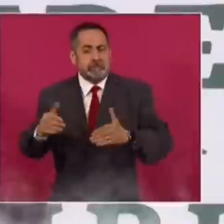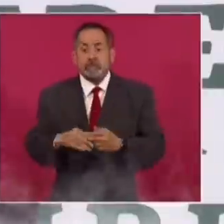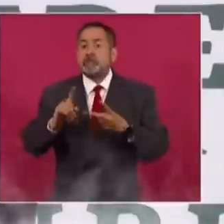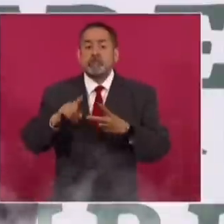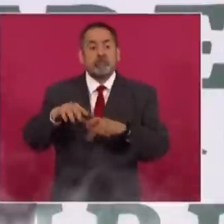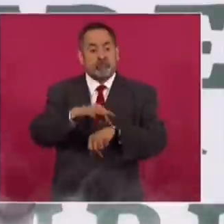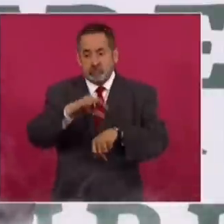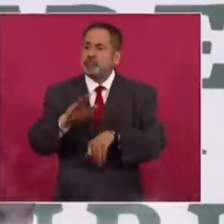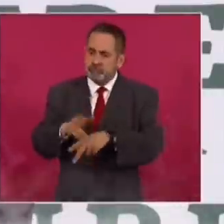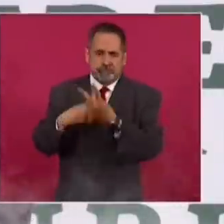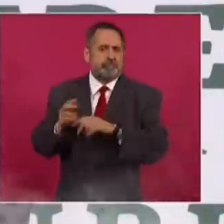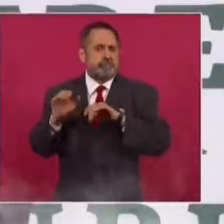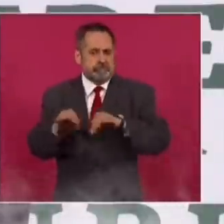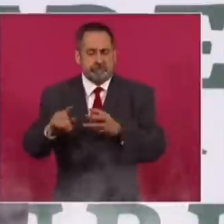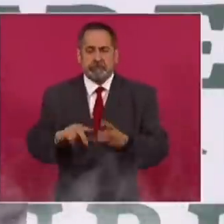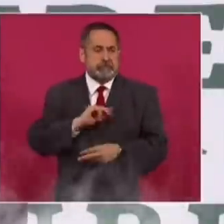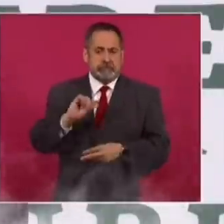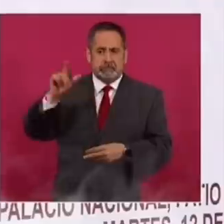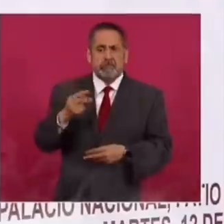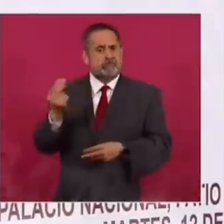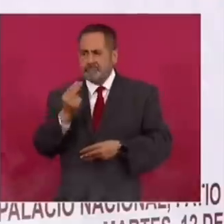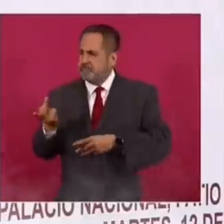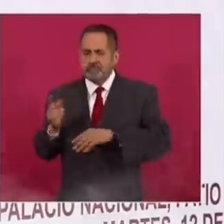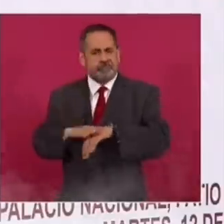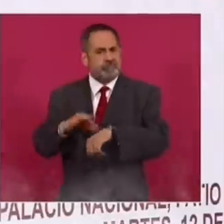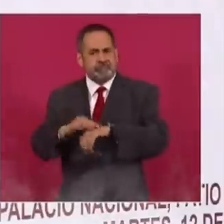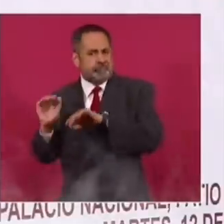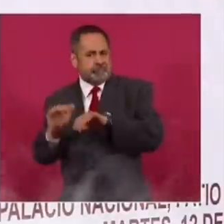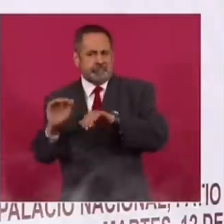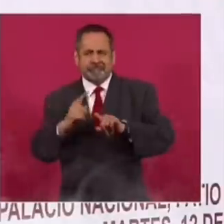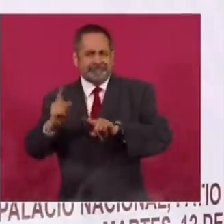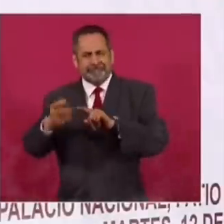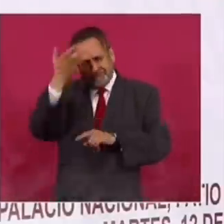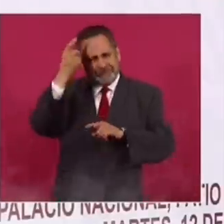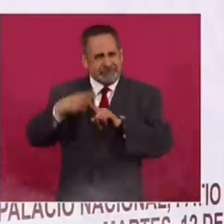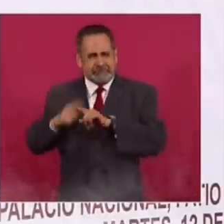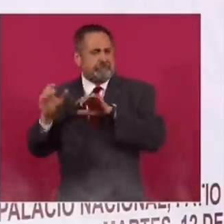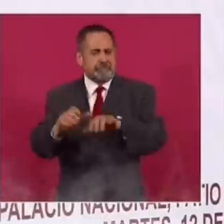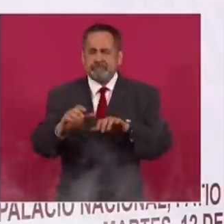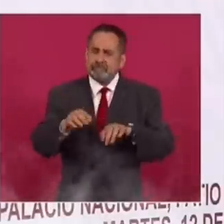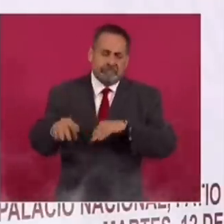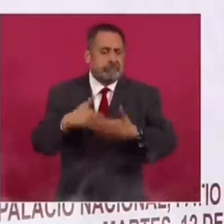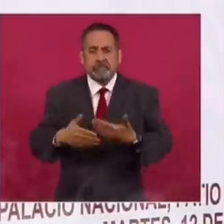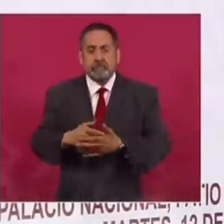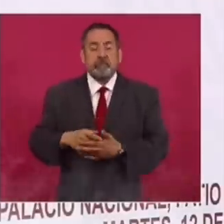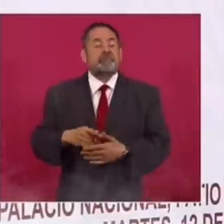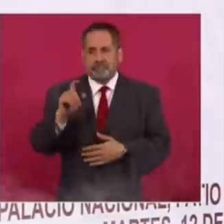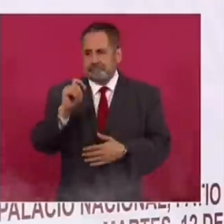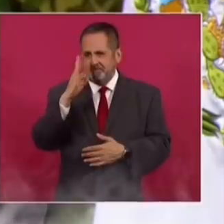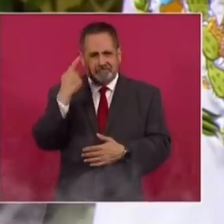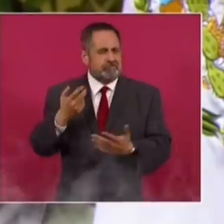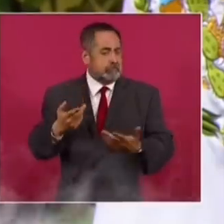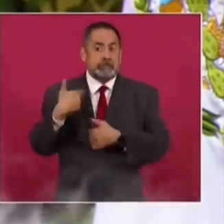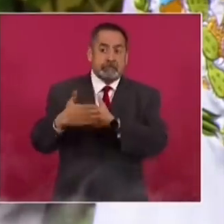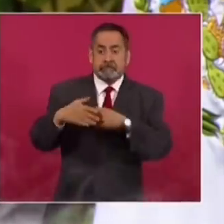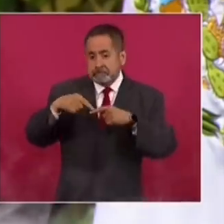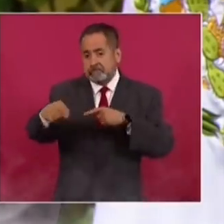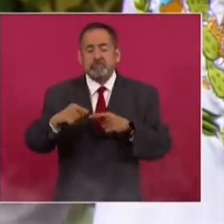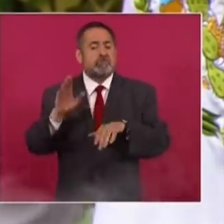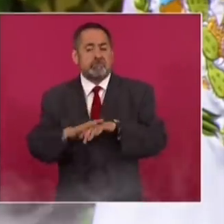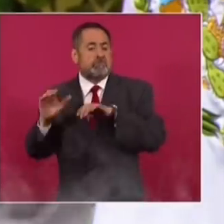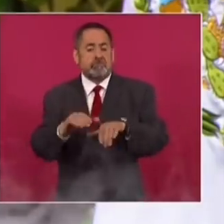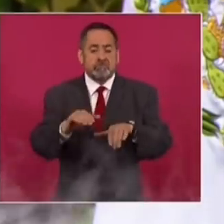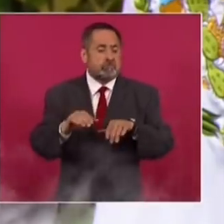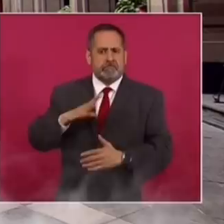especialistas y con personal de salud suficiente y todo el tiempo van a haber médicos en los centros de salud también